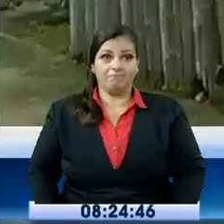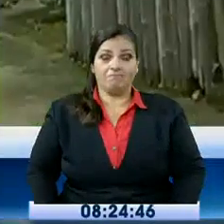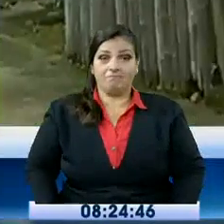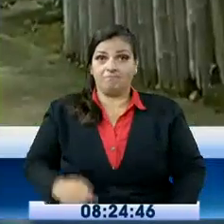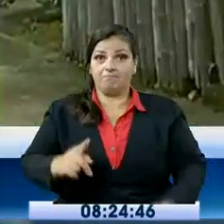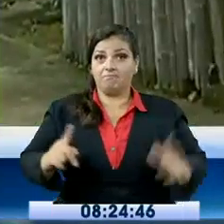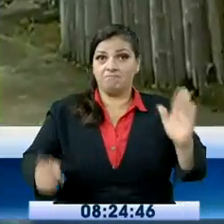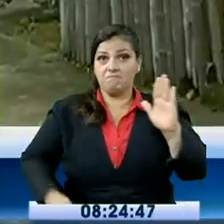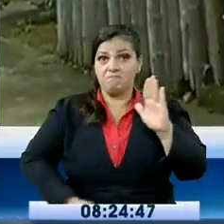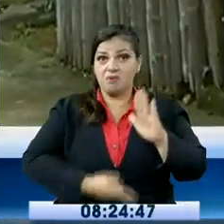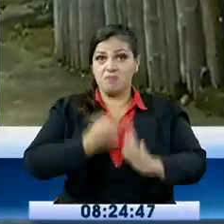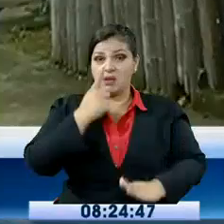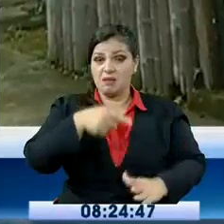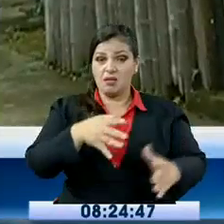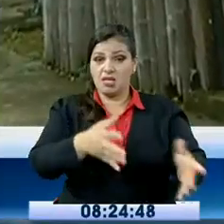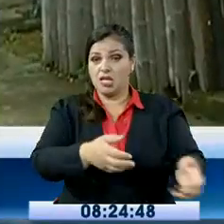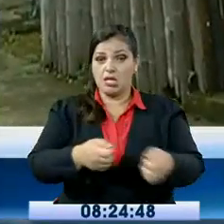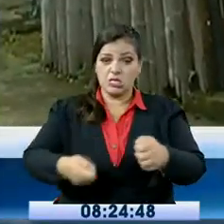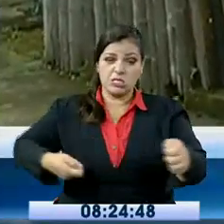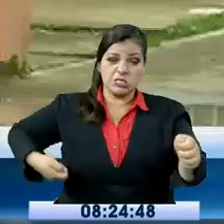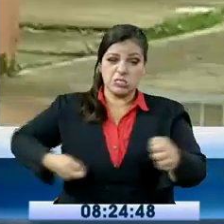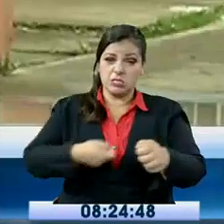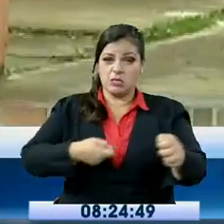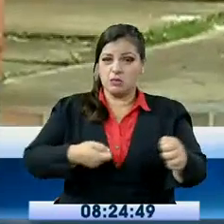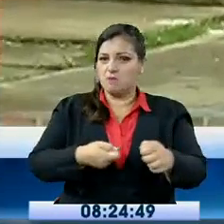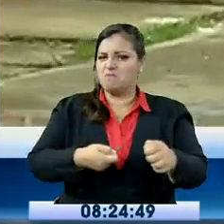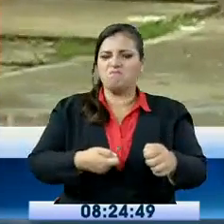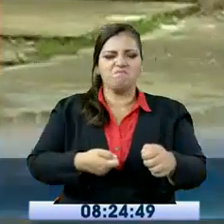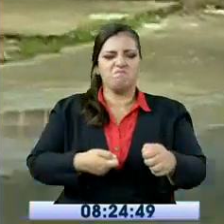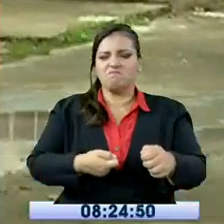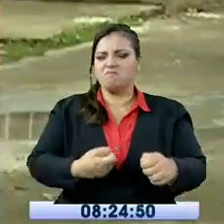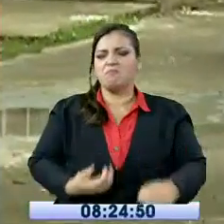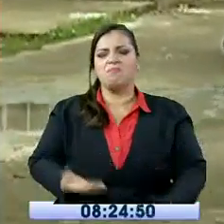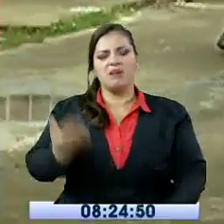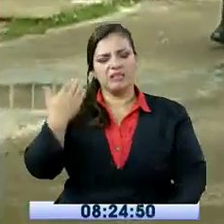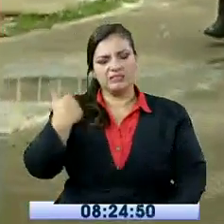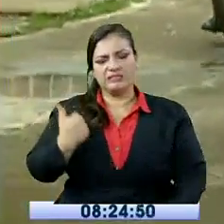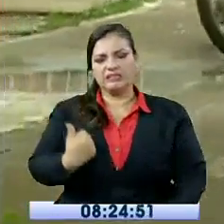que se origina un altercado similar. Informó José Morales.